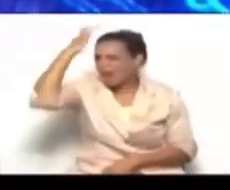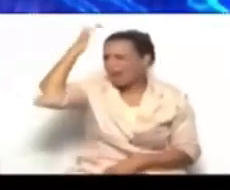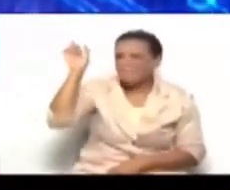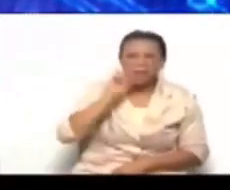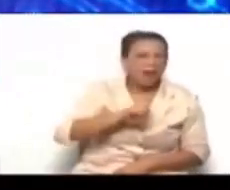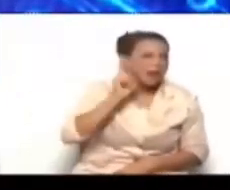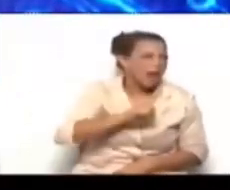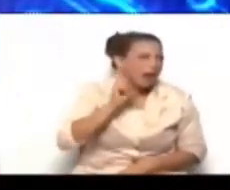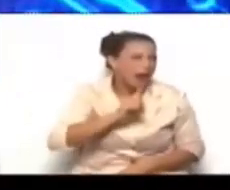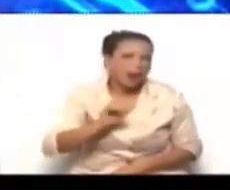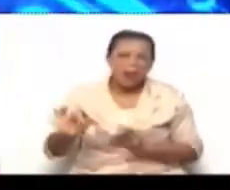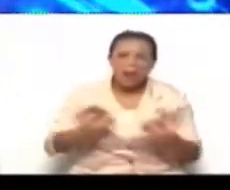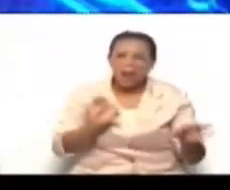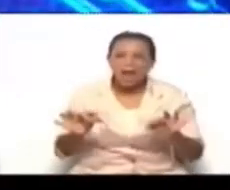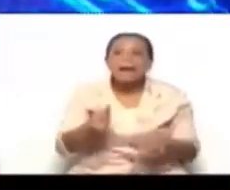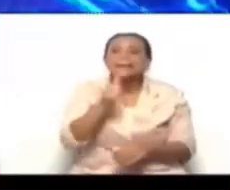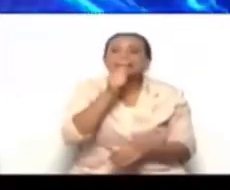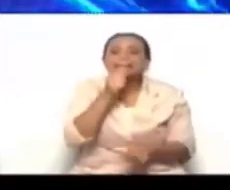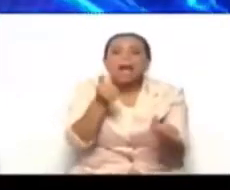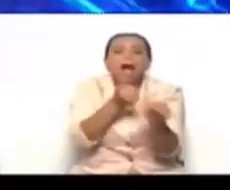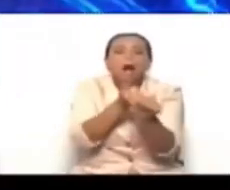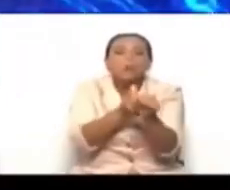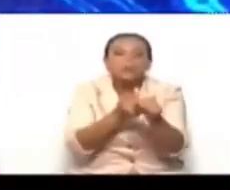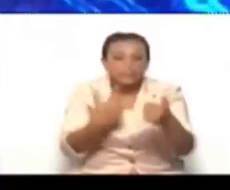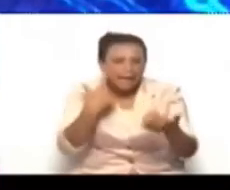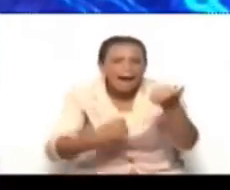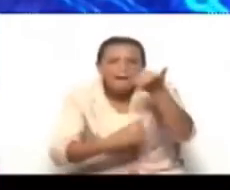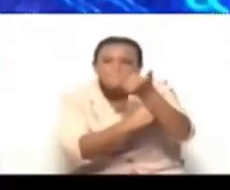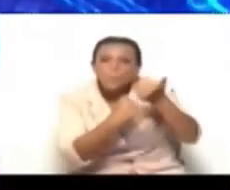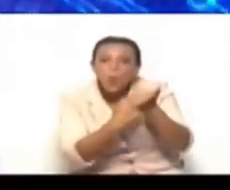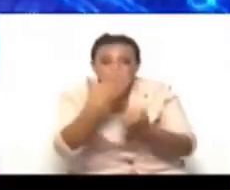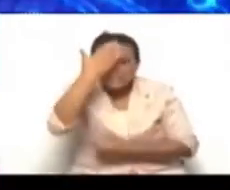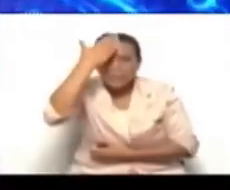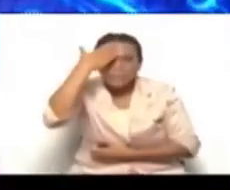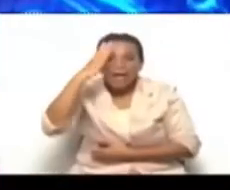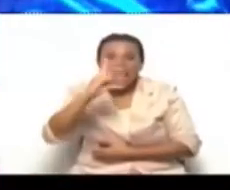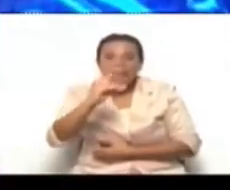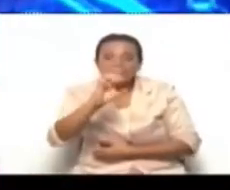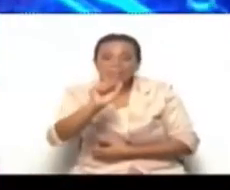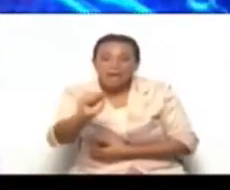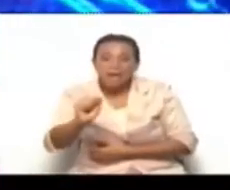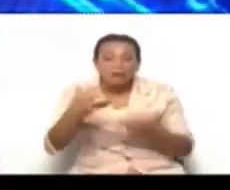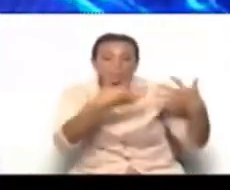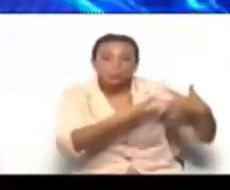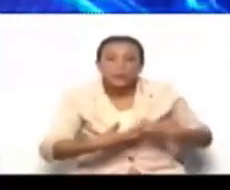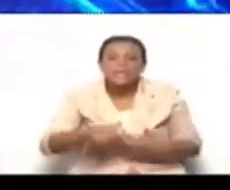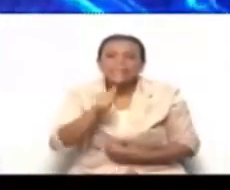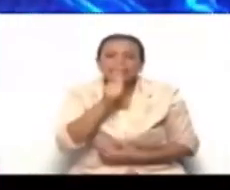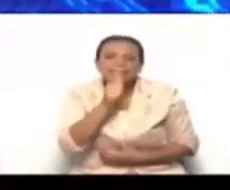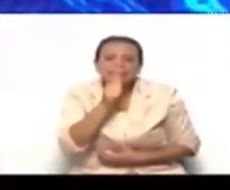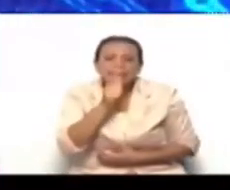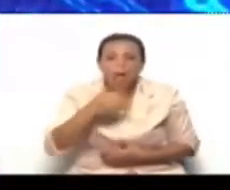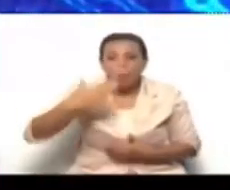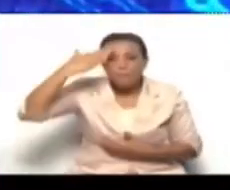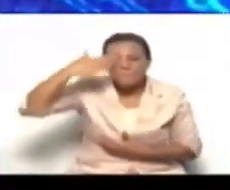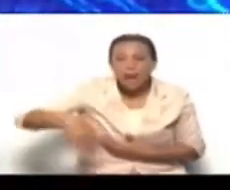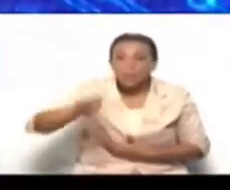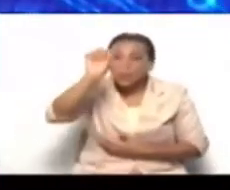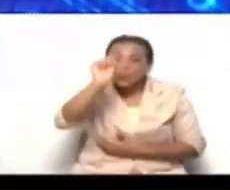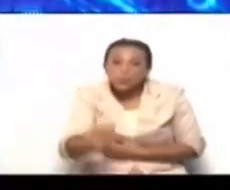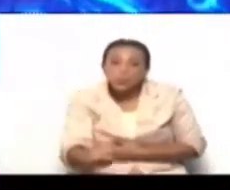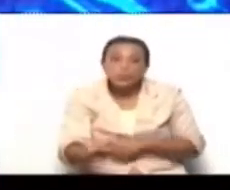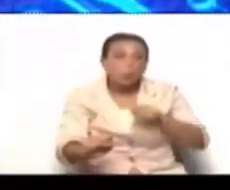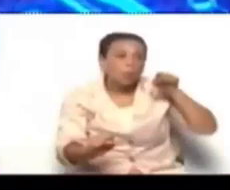lo negaron. ¿Quién estaba atrás? Iván Duque. ¿Quién estaba atrás? La DEA de Estados Unidos. ¿Quién estaba atrás? El Comando Sur.